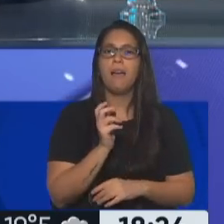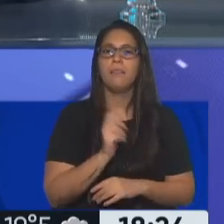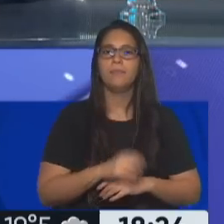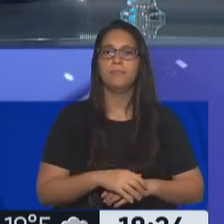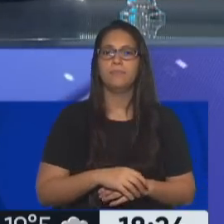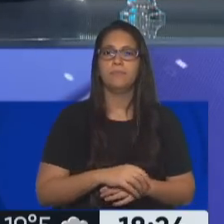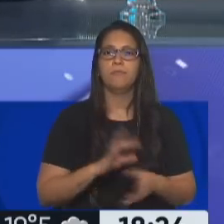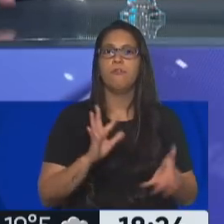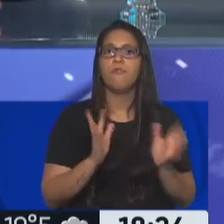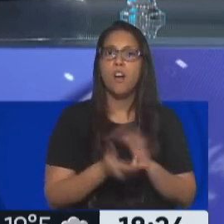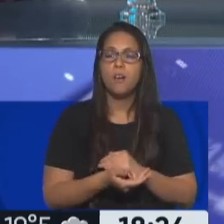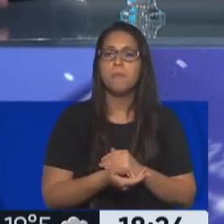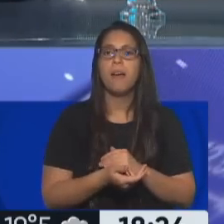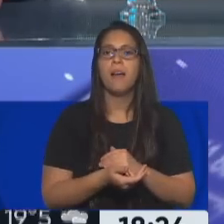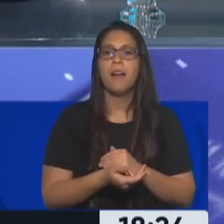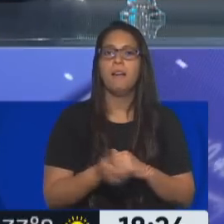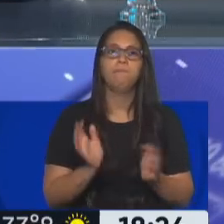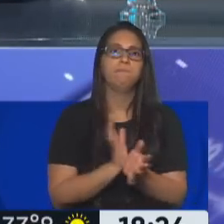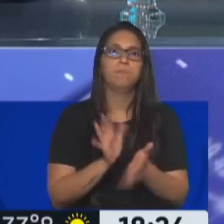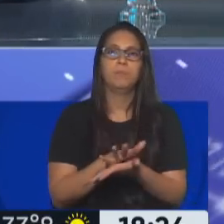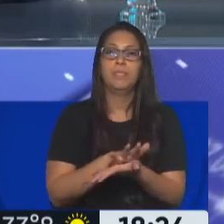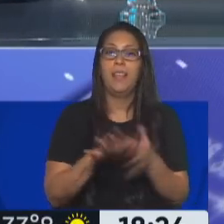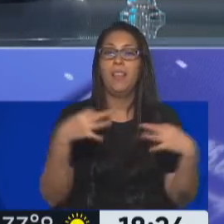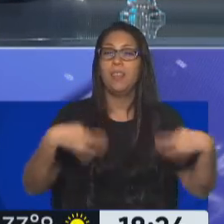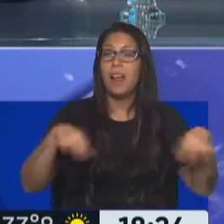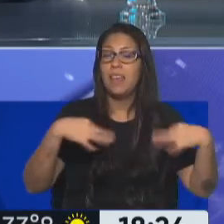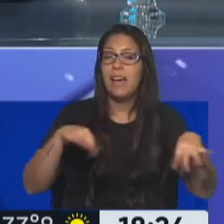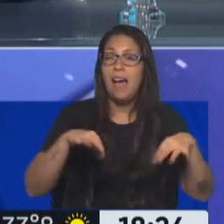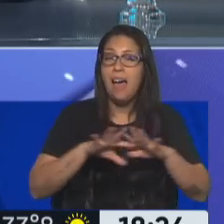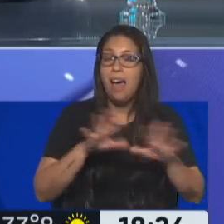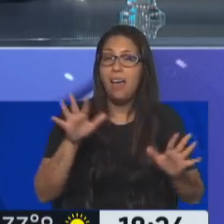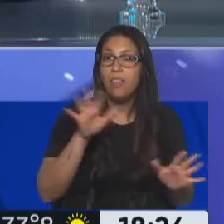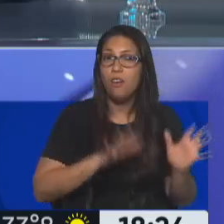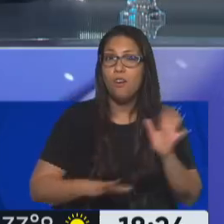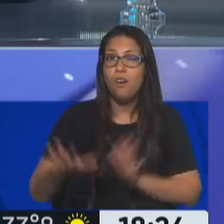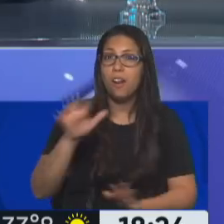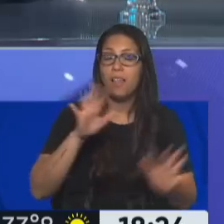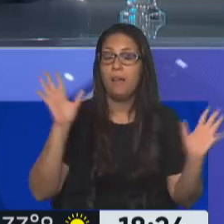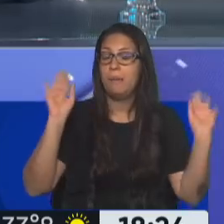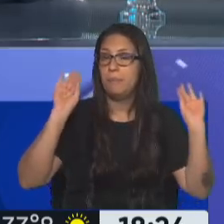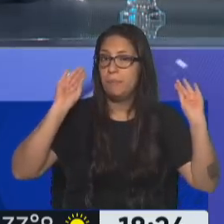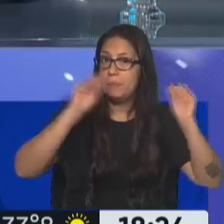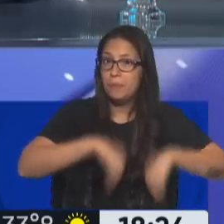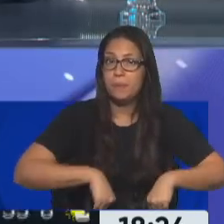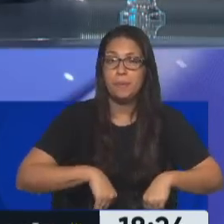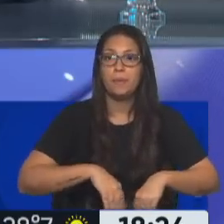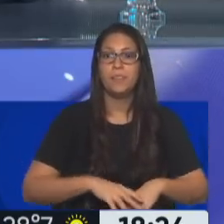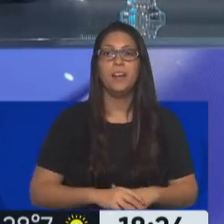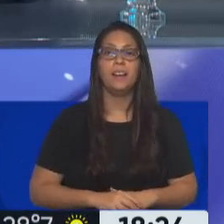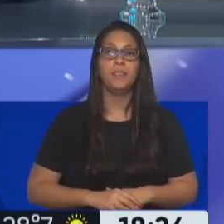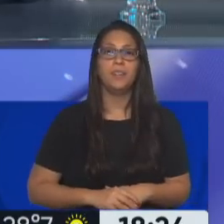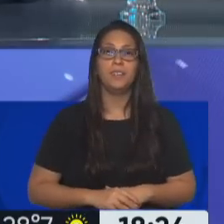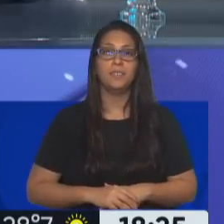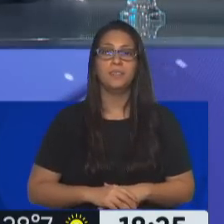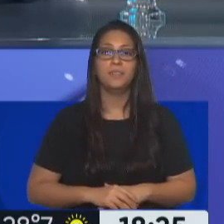se derrumbó la torre de naipes, ¿no? El castillo de arena, si se quiere, es el colapso